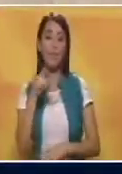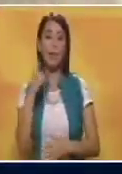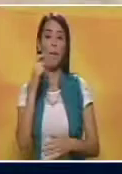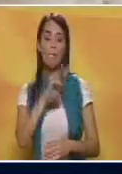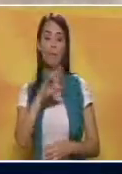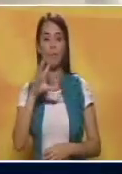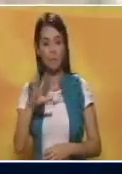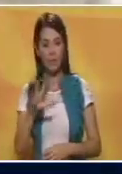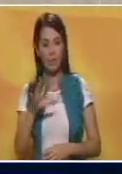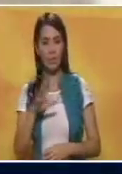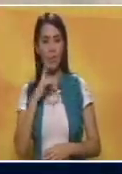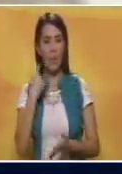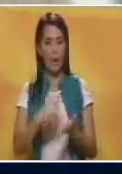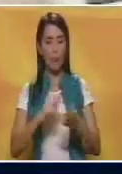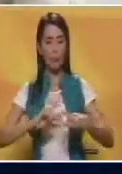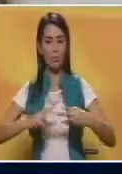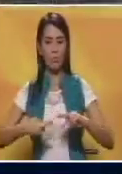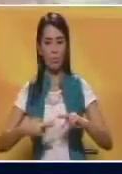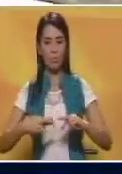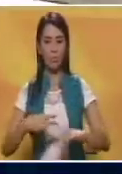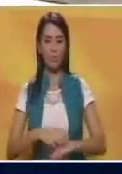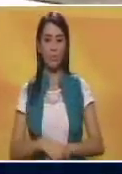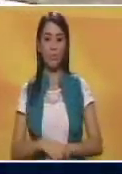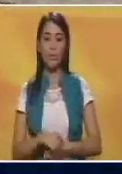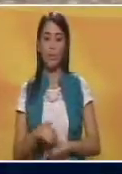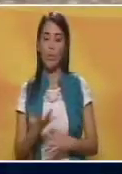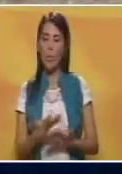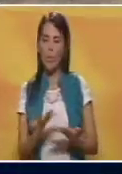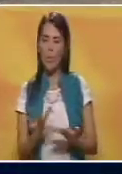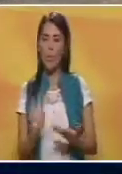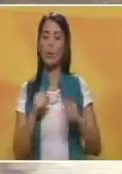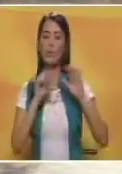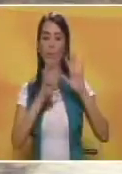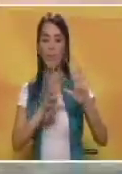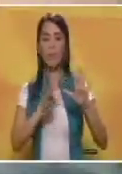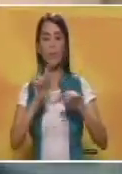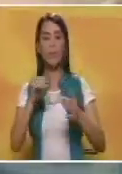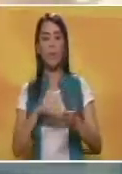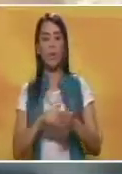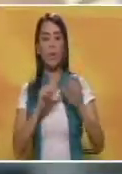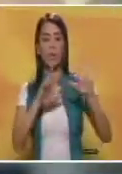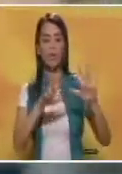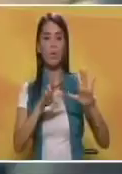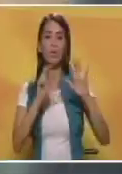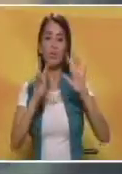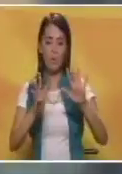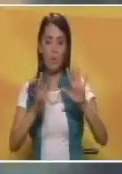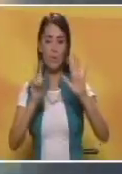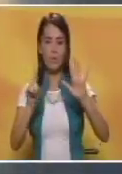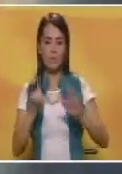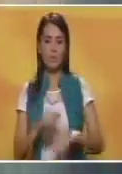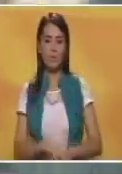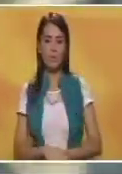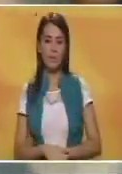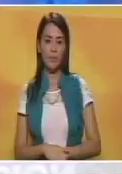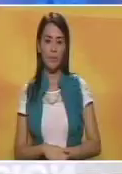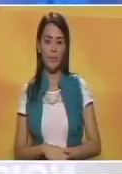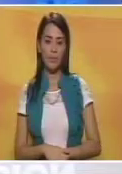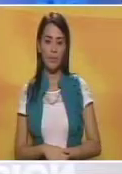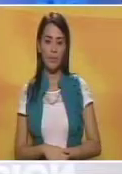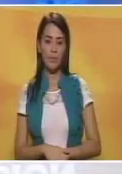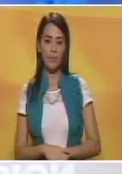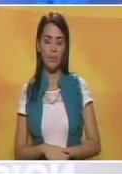recordemos que la tasa de cambio de la última subasta se ubicó en 92 mil 896 bolívares por euros